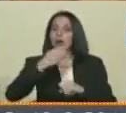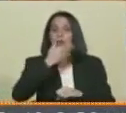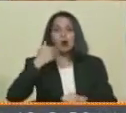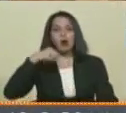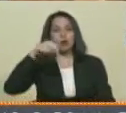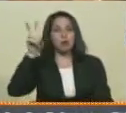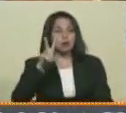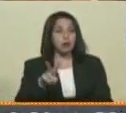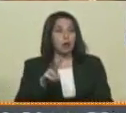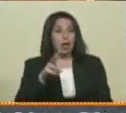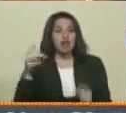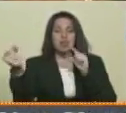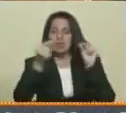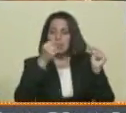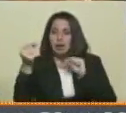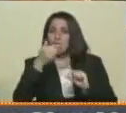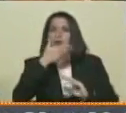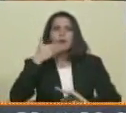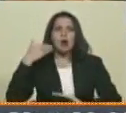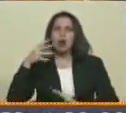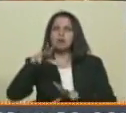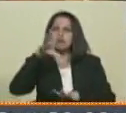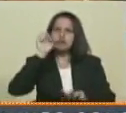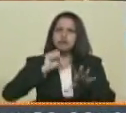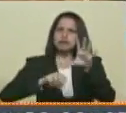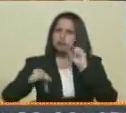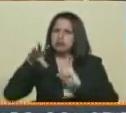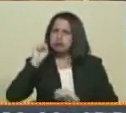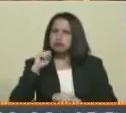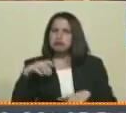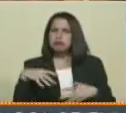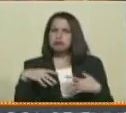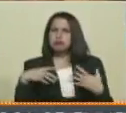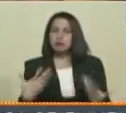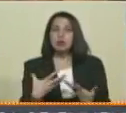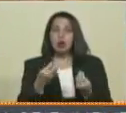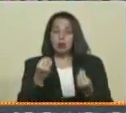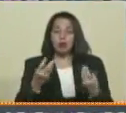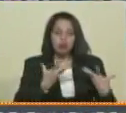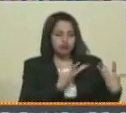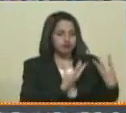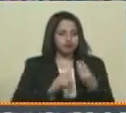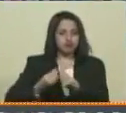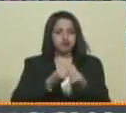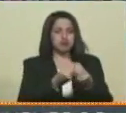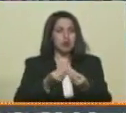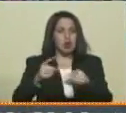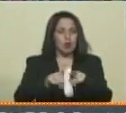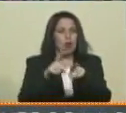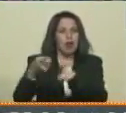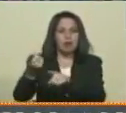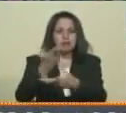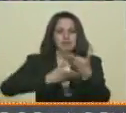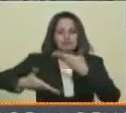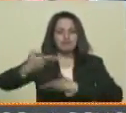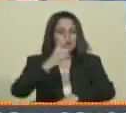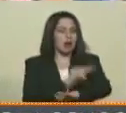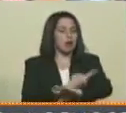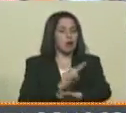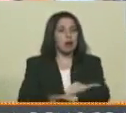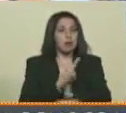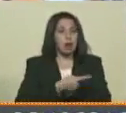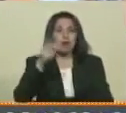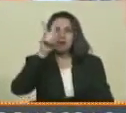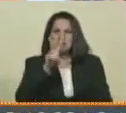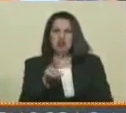es el diálogo, el camino es el entendimiento, el camino es coexistir entre hermanos venezolanas y hermanos venezolanos. El